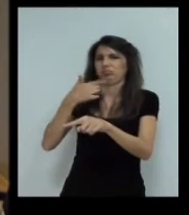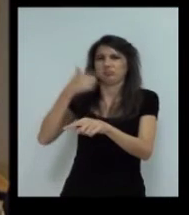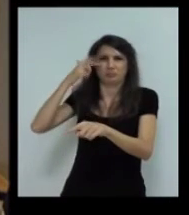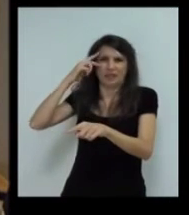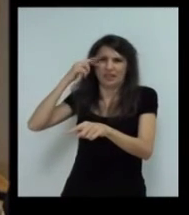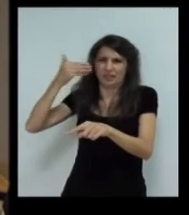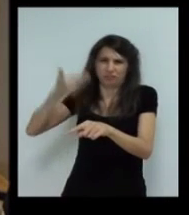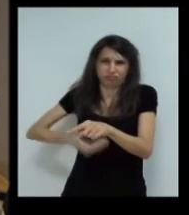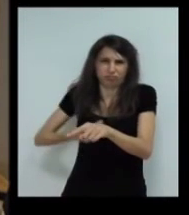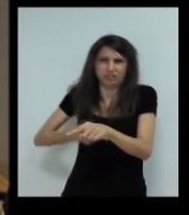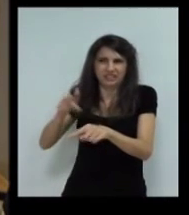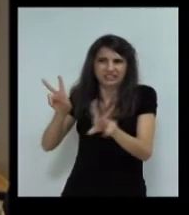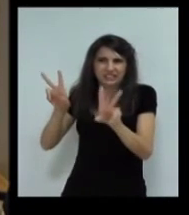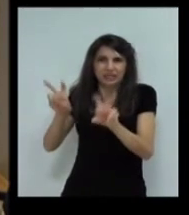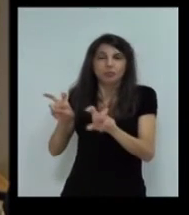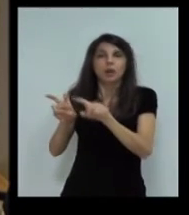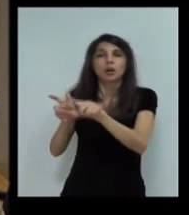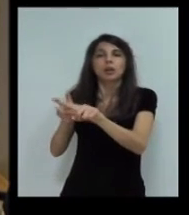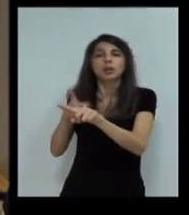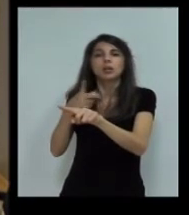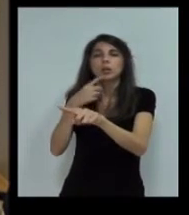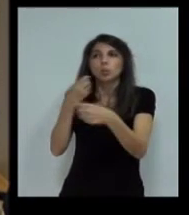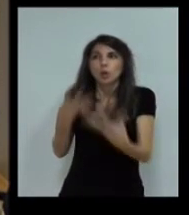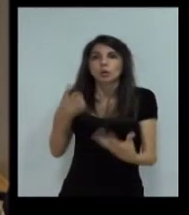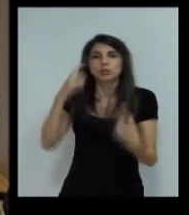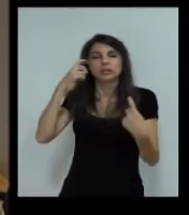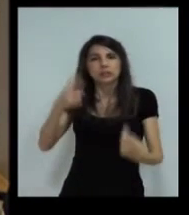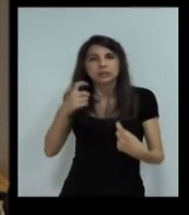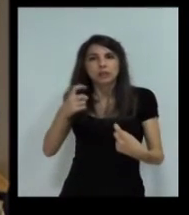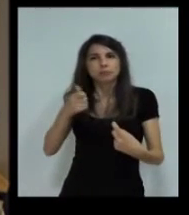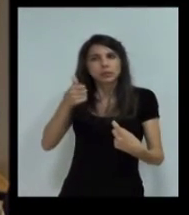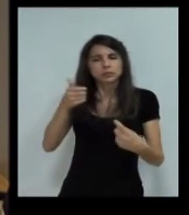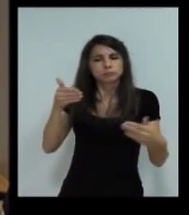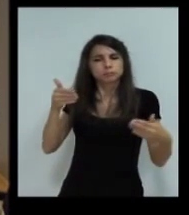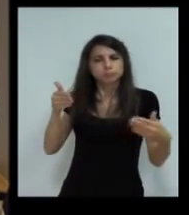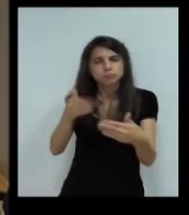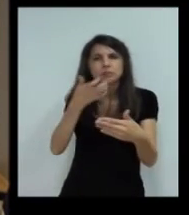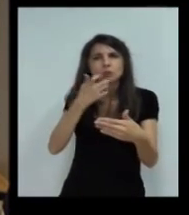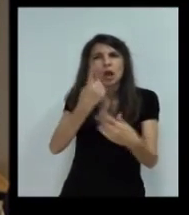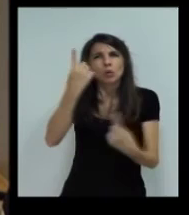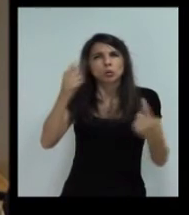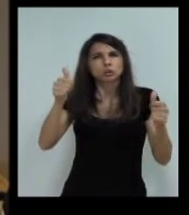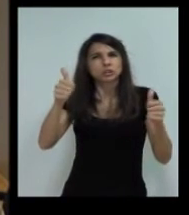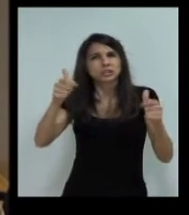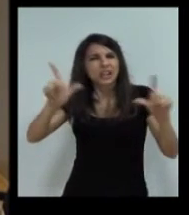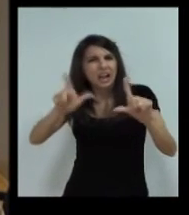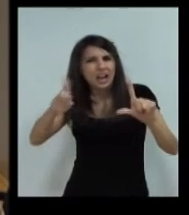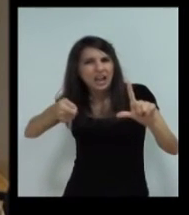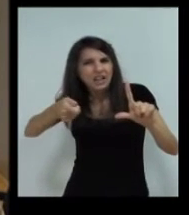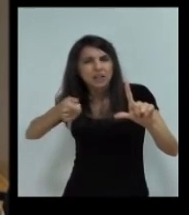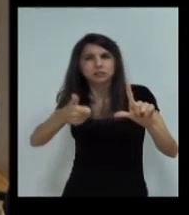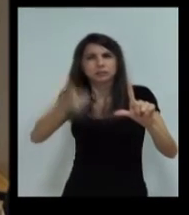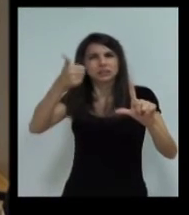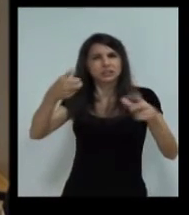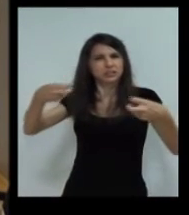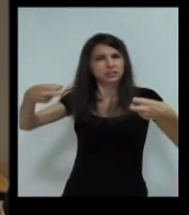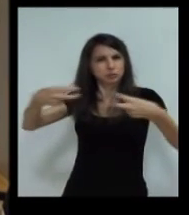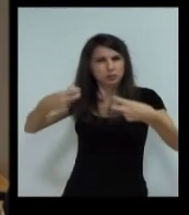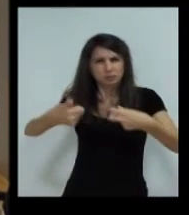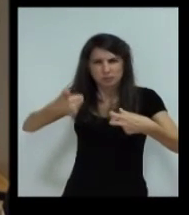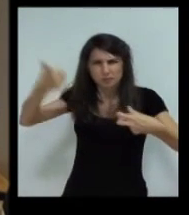el sentido de, bueno, pongamos más énfasis en determinados canales en subtitular o que sean accesibles, pues los